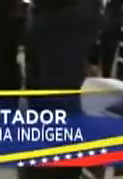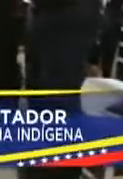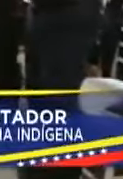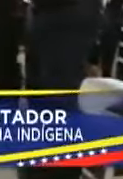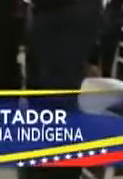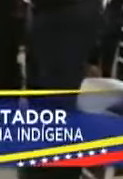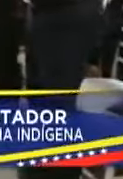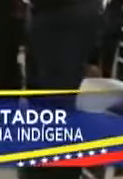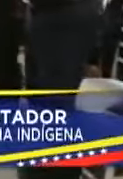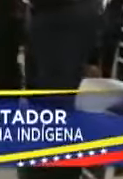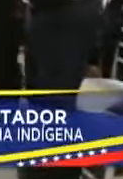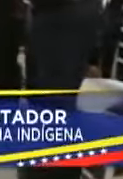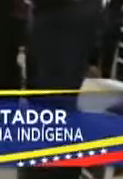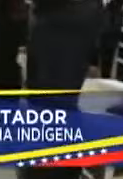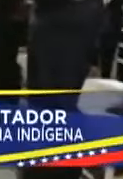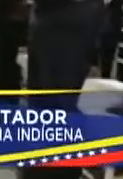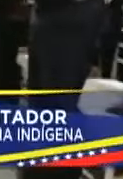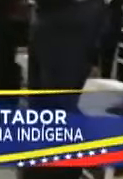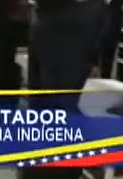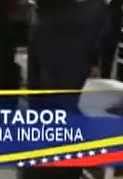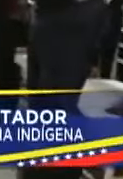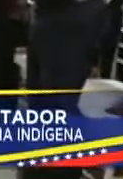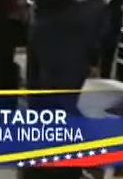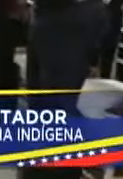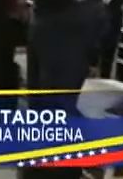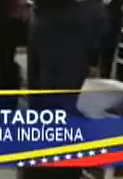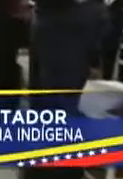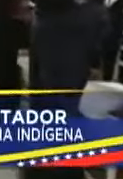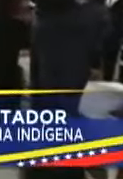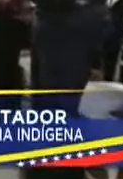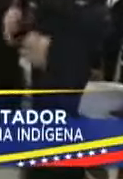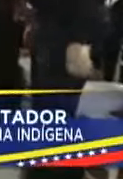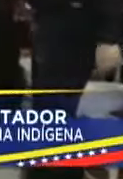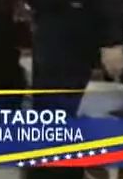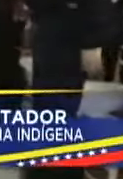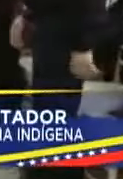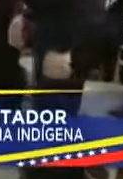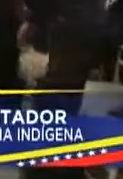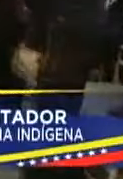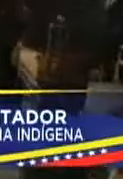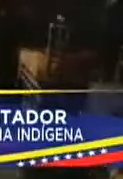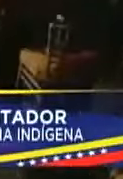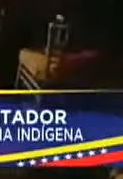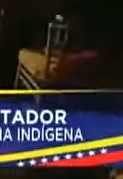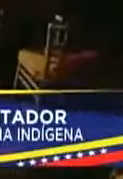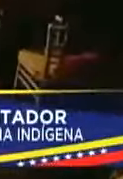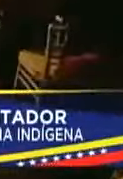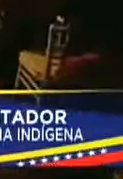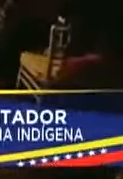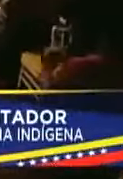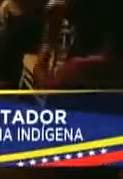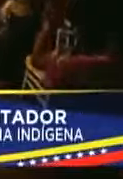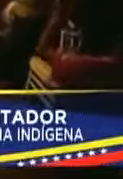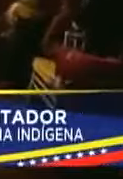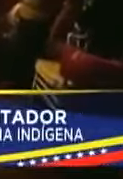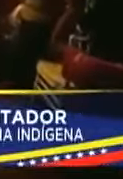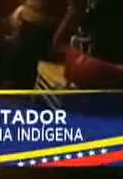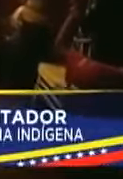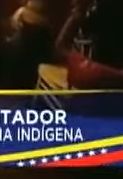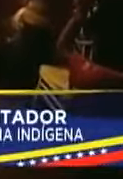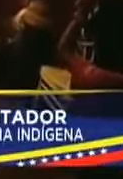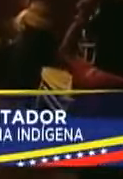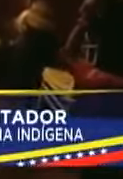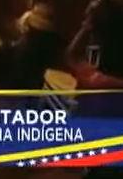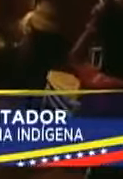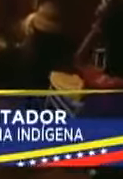para potenciar el turismo en esta entidad. Hay que destacar también que el jefe de Estado